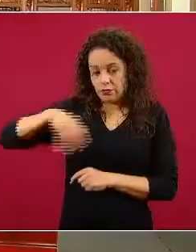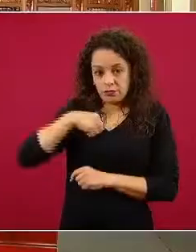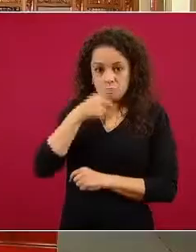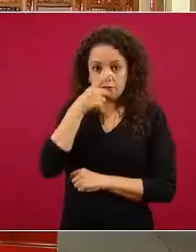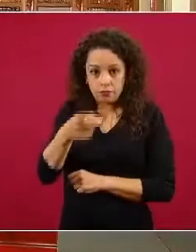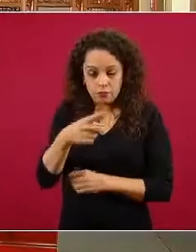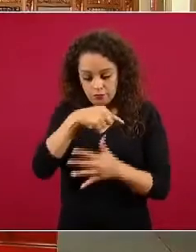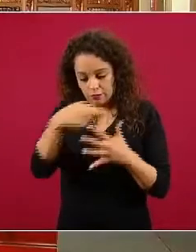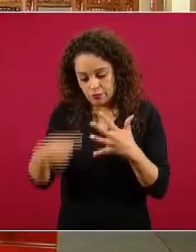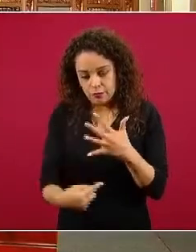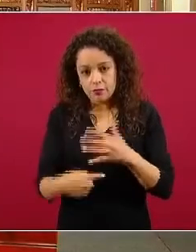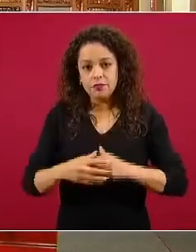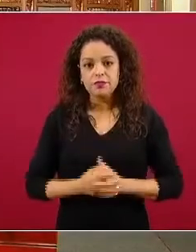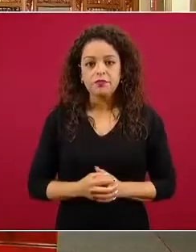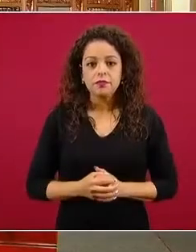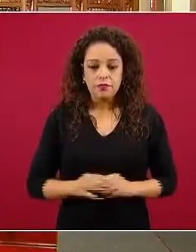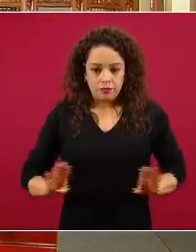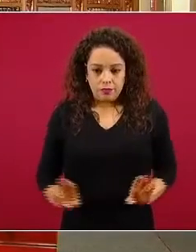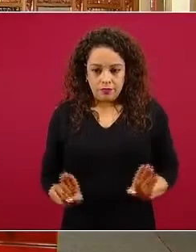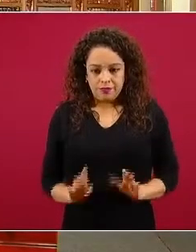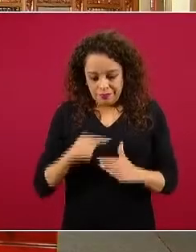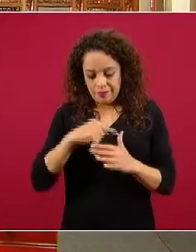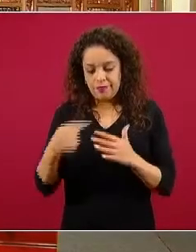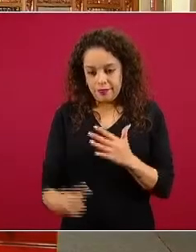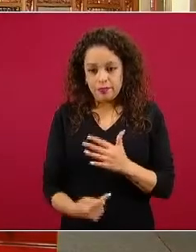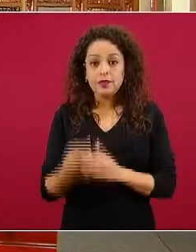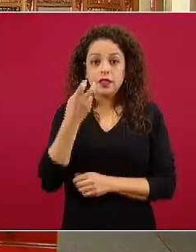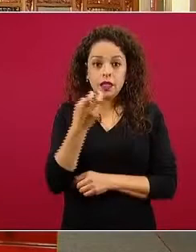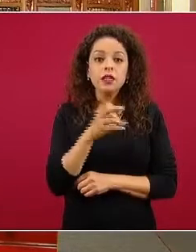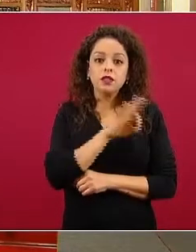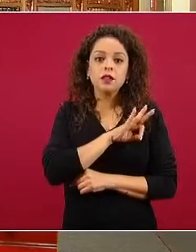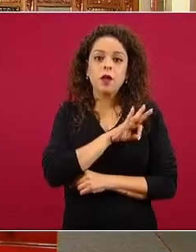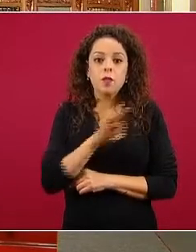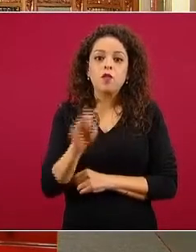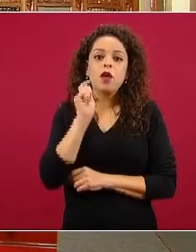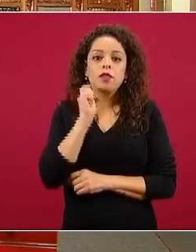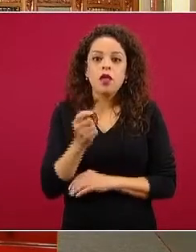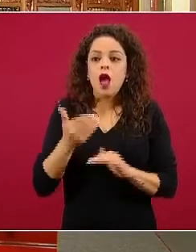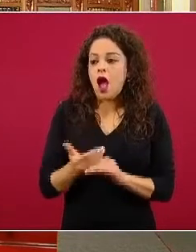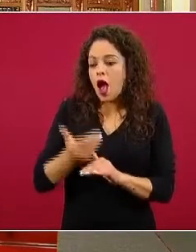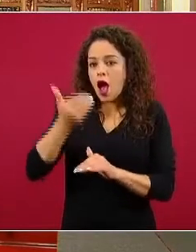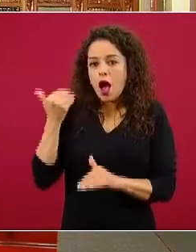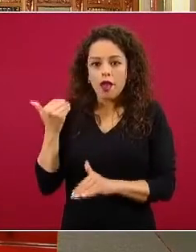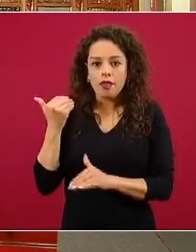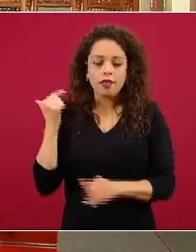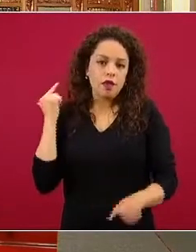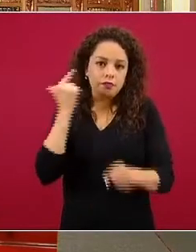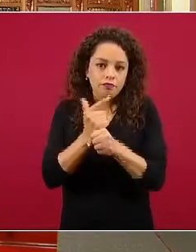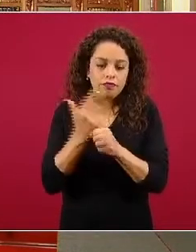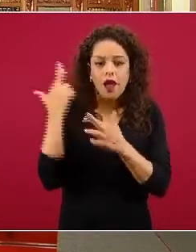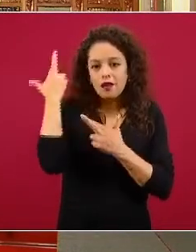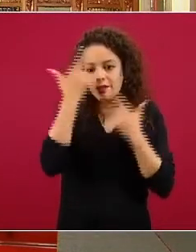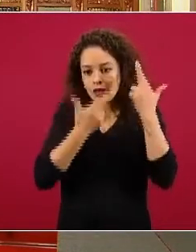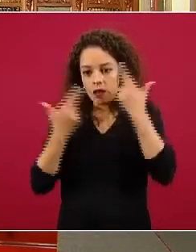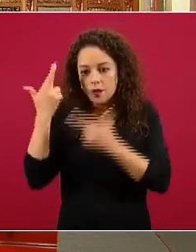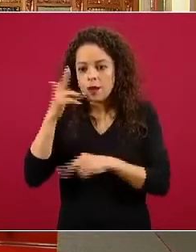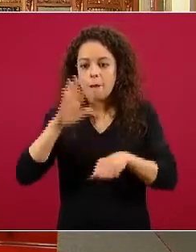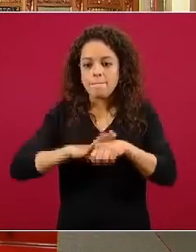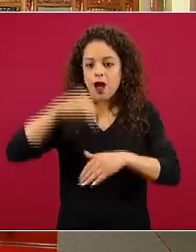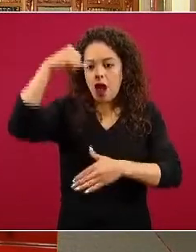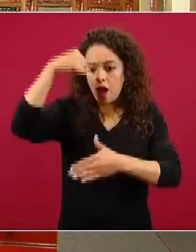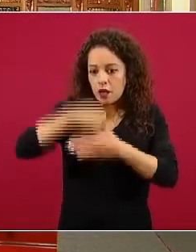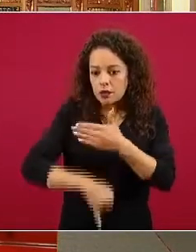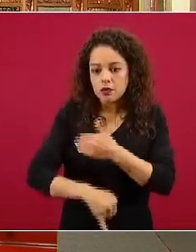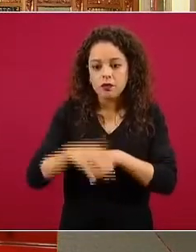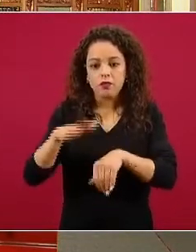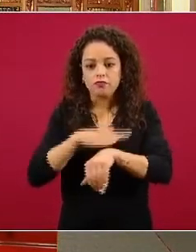decidir. Es posible que ahí logremos anticipar la evaluación más detallada, más profunda, y el resto